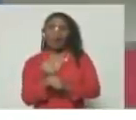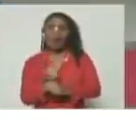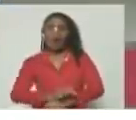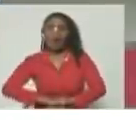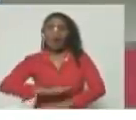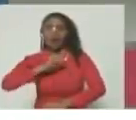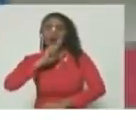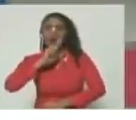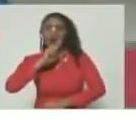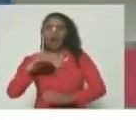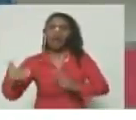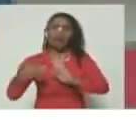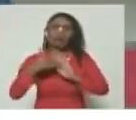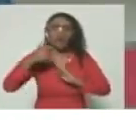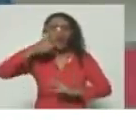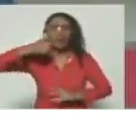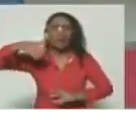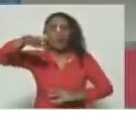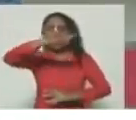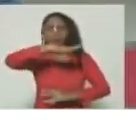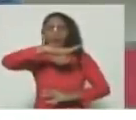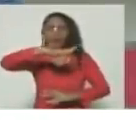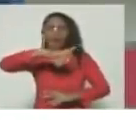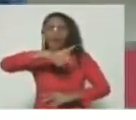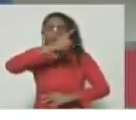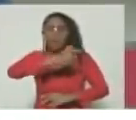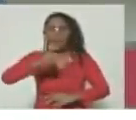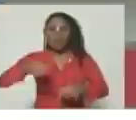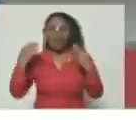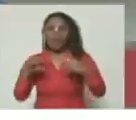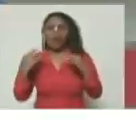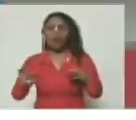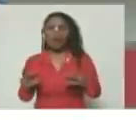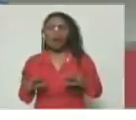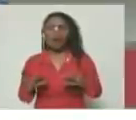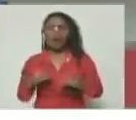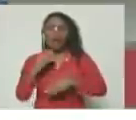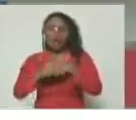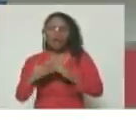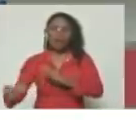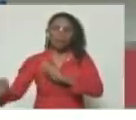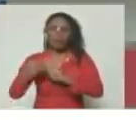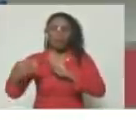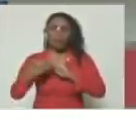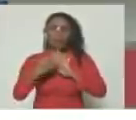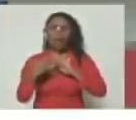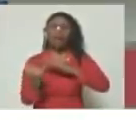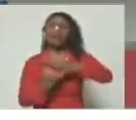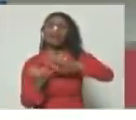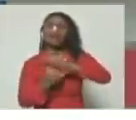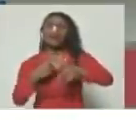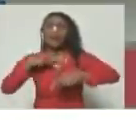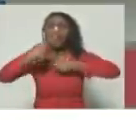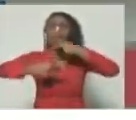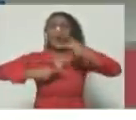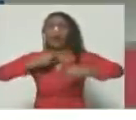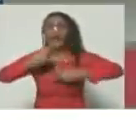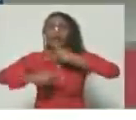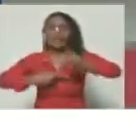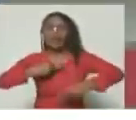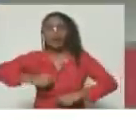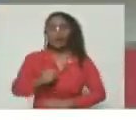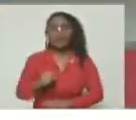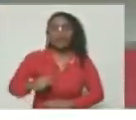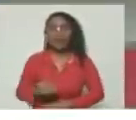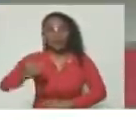terroristas contra la población civil y llevar adelante un ataque a instituciones políticas, policiales